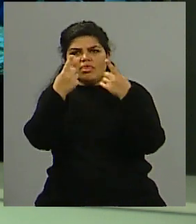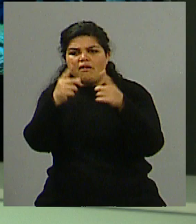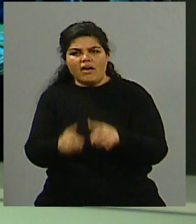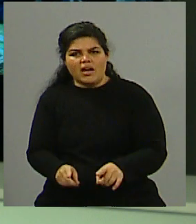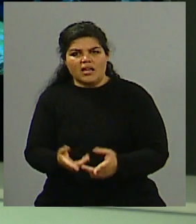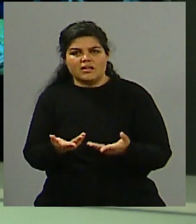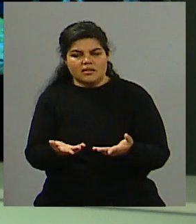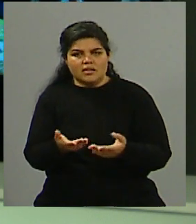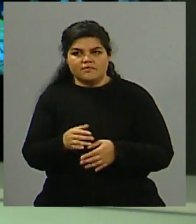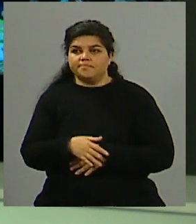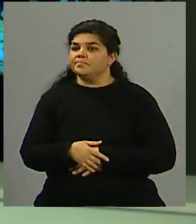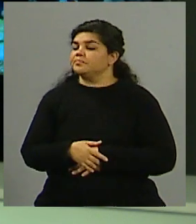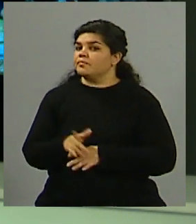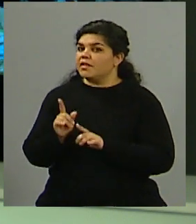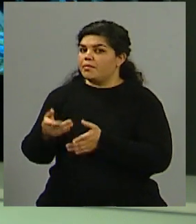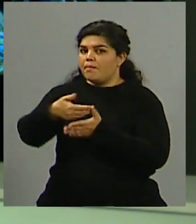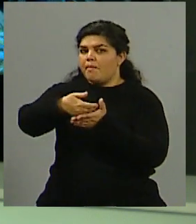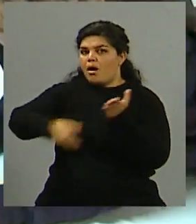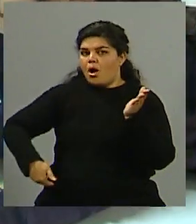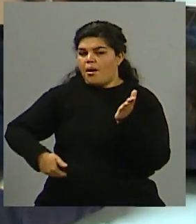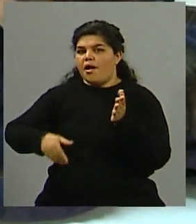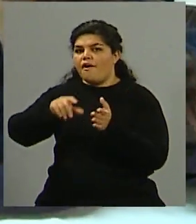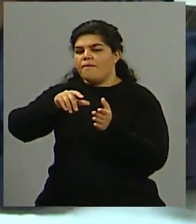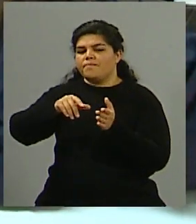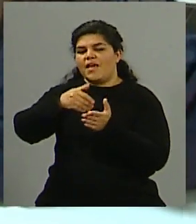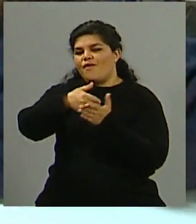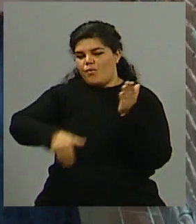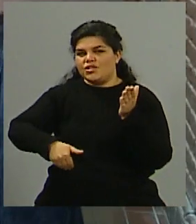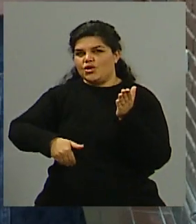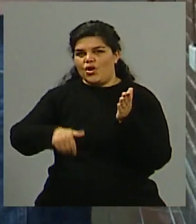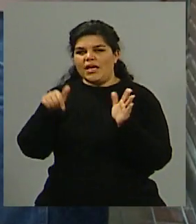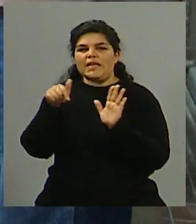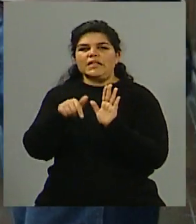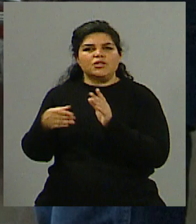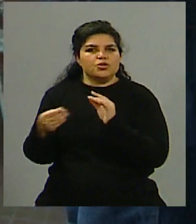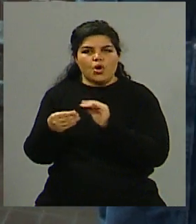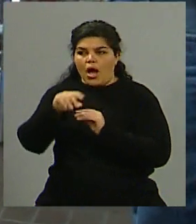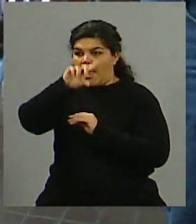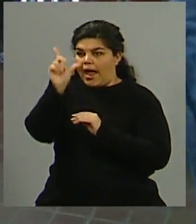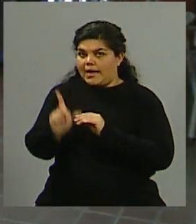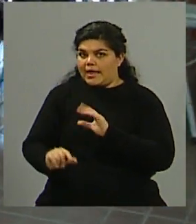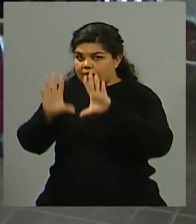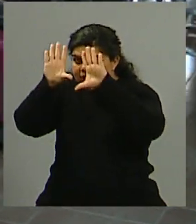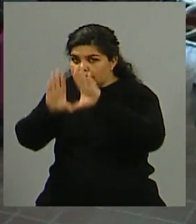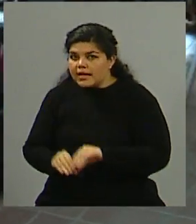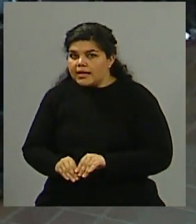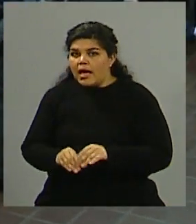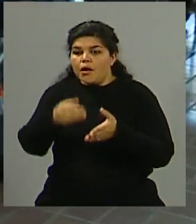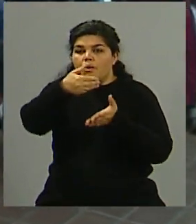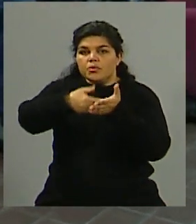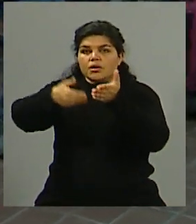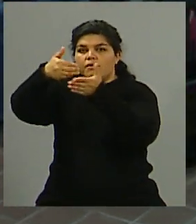un operativo, digamos, de evaluación a nivel de país tiene el sentido de recoger información para